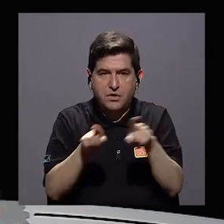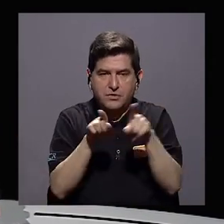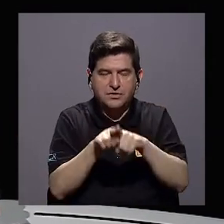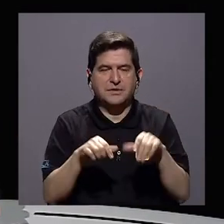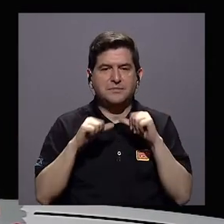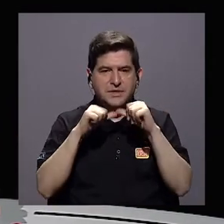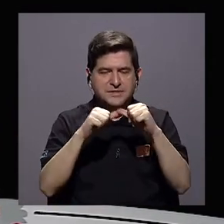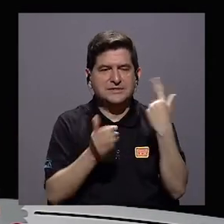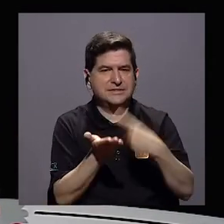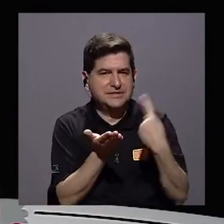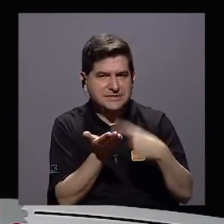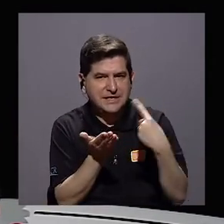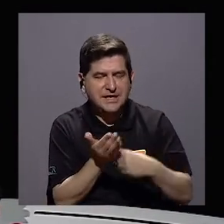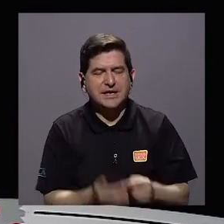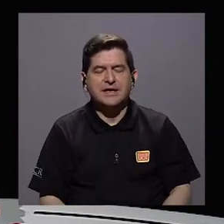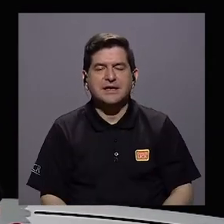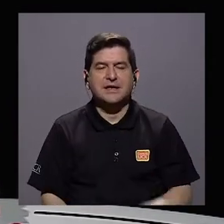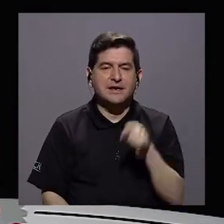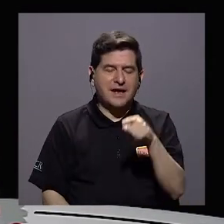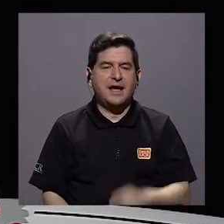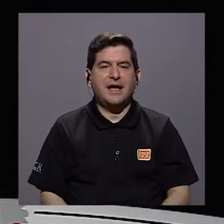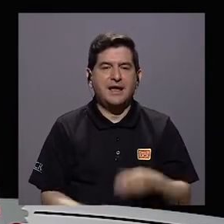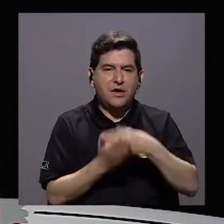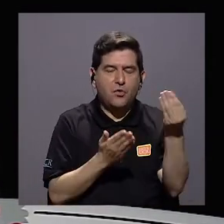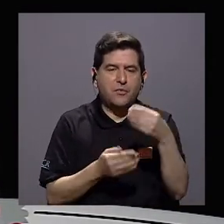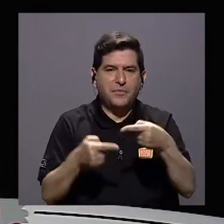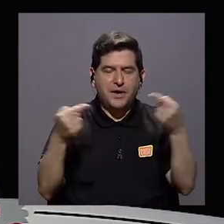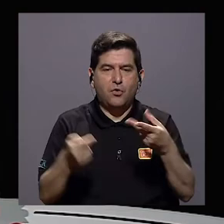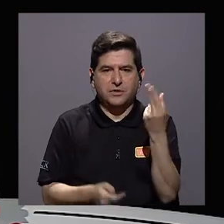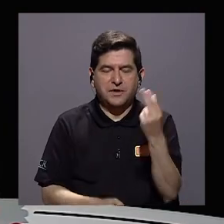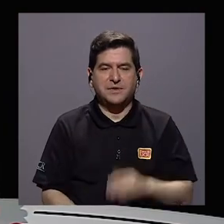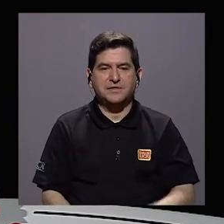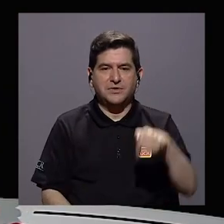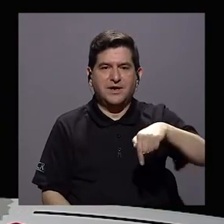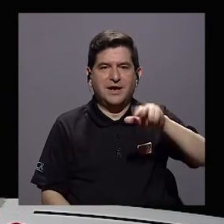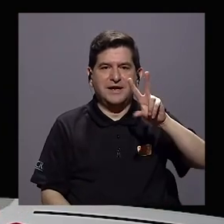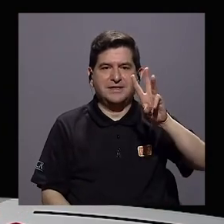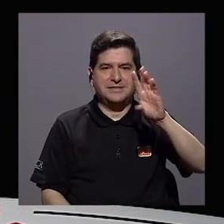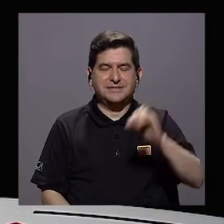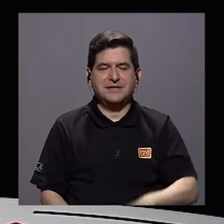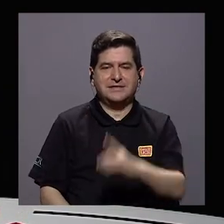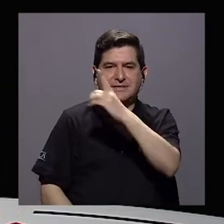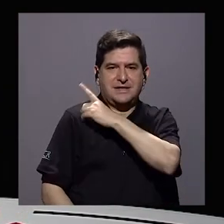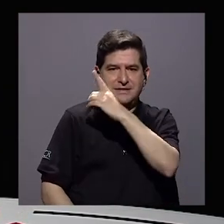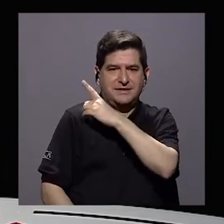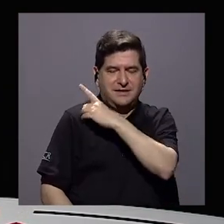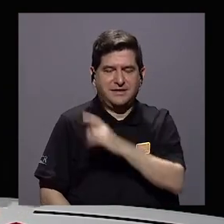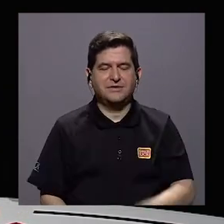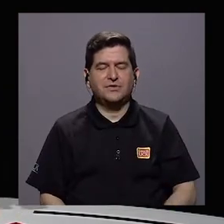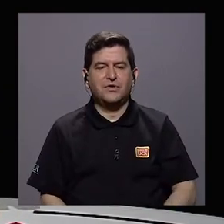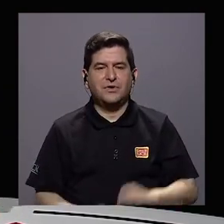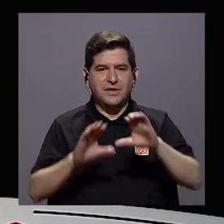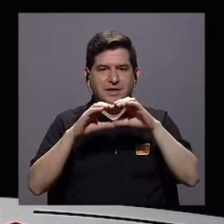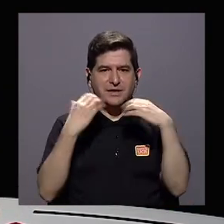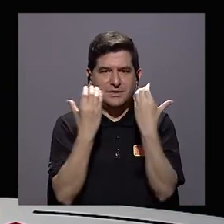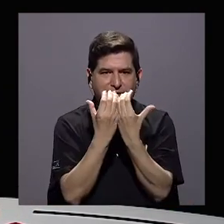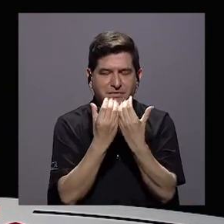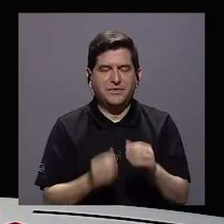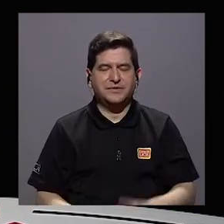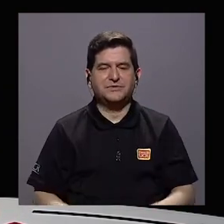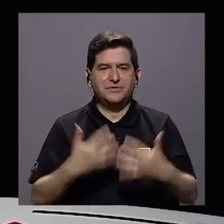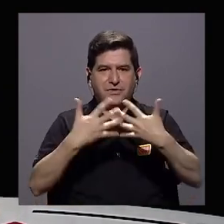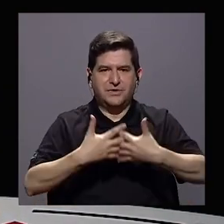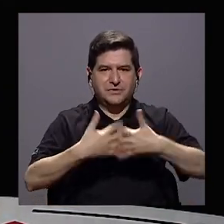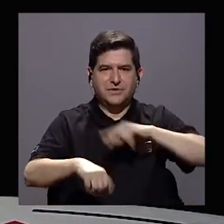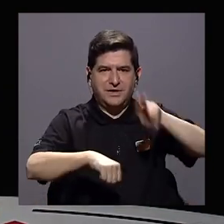ese arancel y, por supuesto, vamos a seguir un poquito en el debate del consumo versus el precio. Estamos en 360 con la directora ejecutiva de